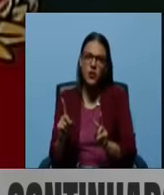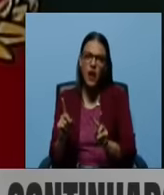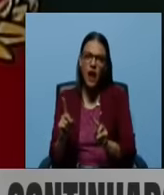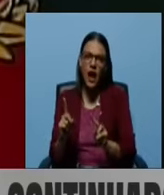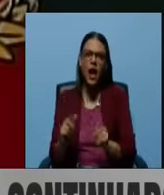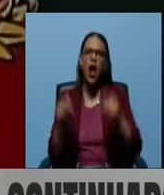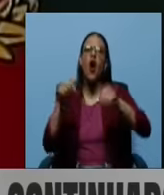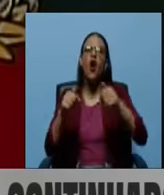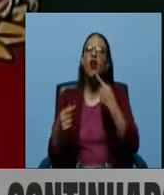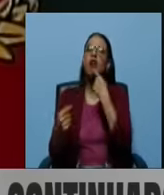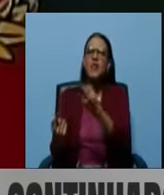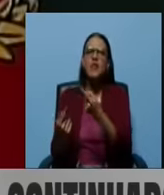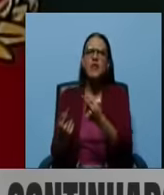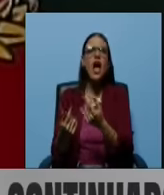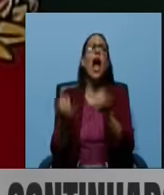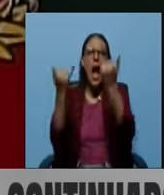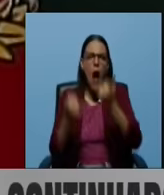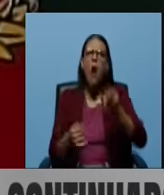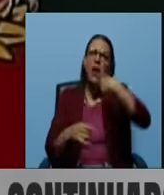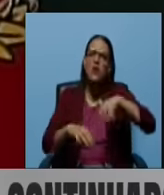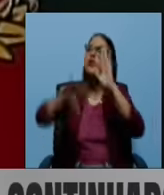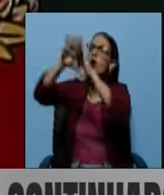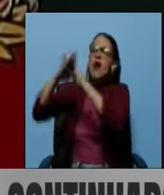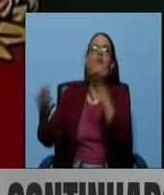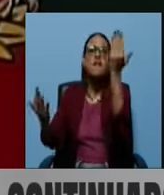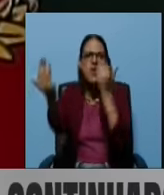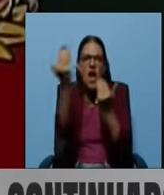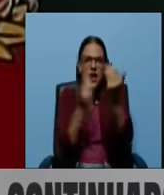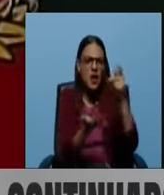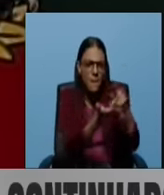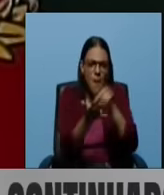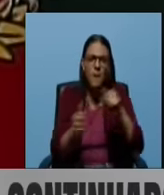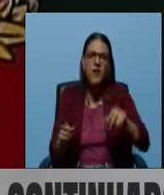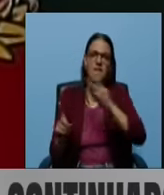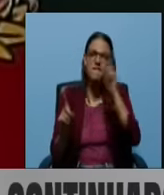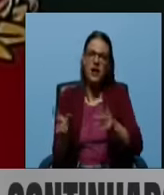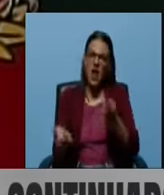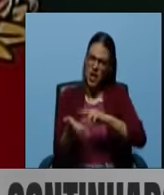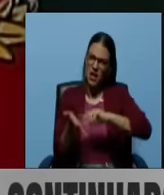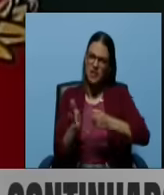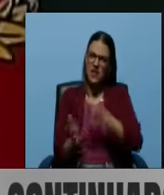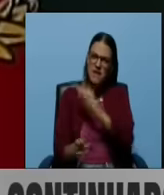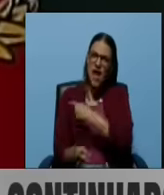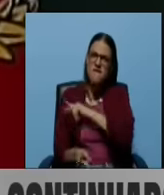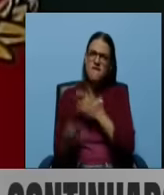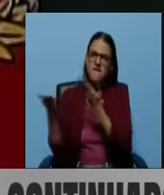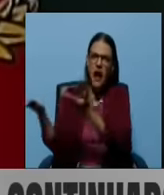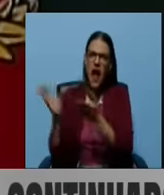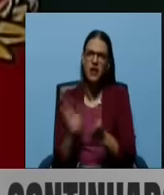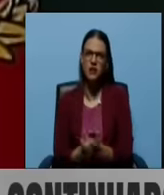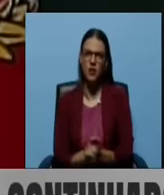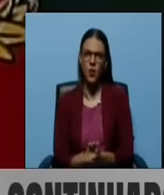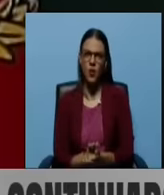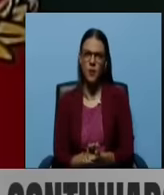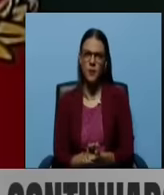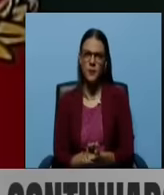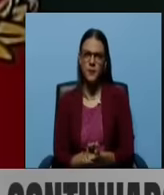hoy dicen, vamos a hacer que esos jóvenes regresen. Y es una oferta que ellos tienen.